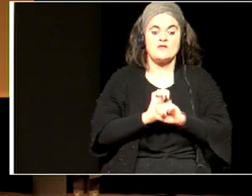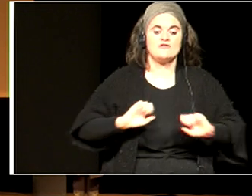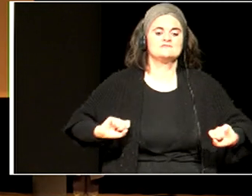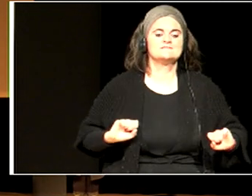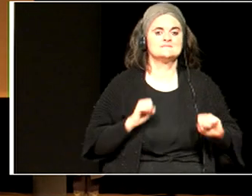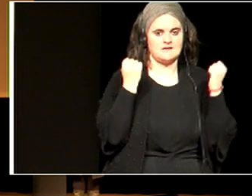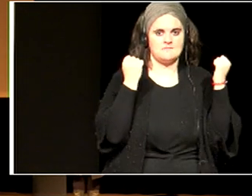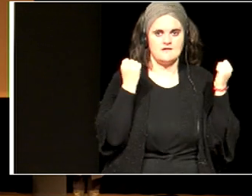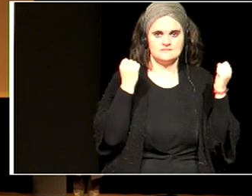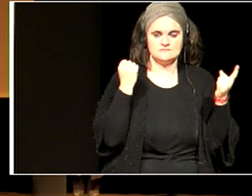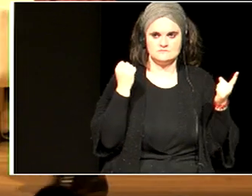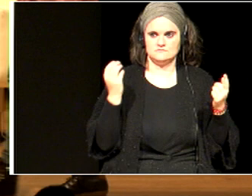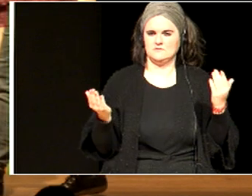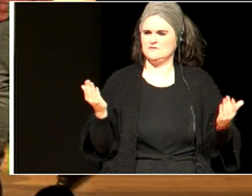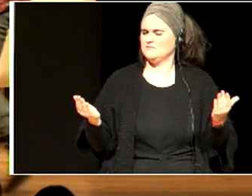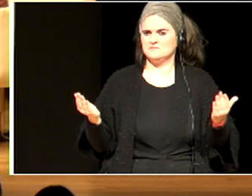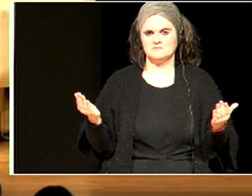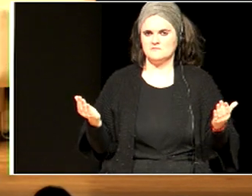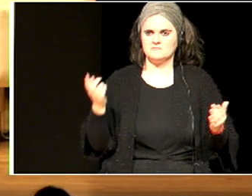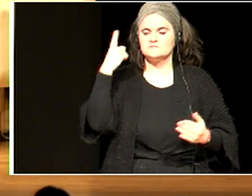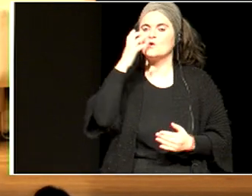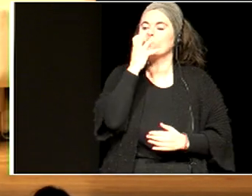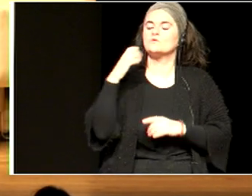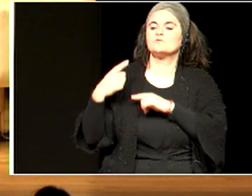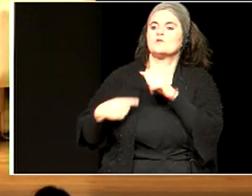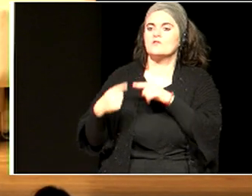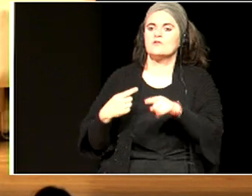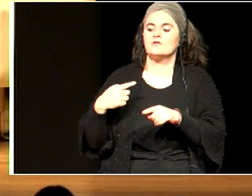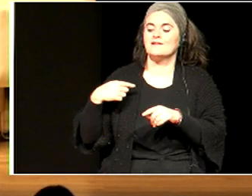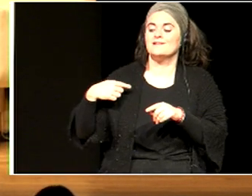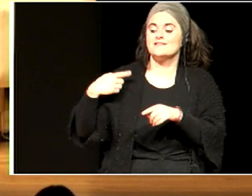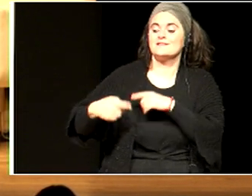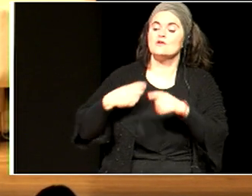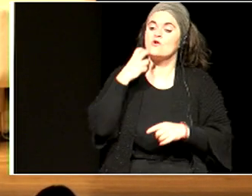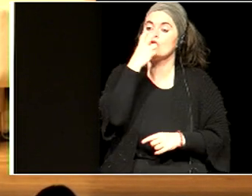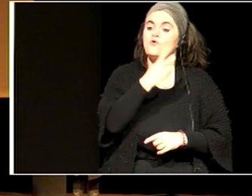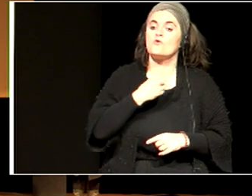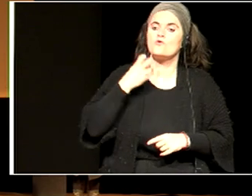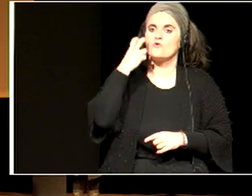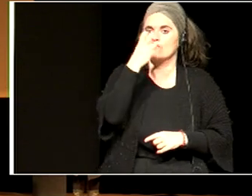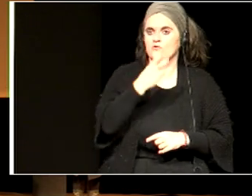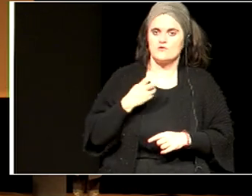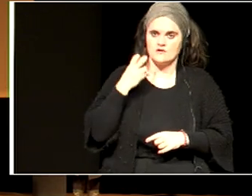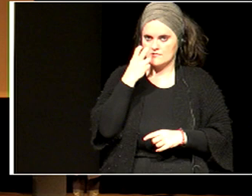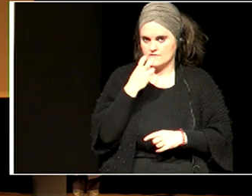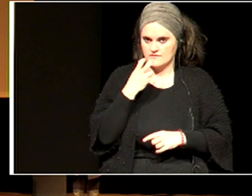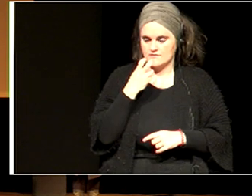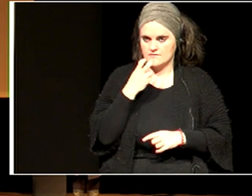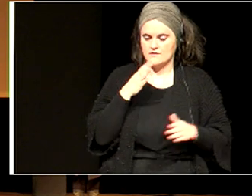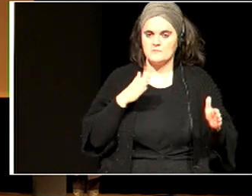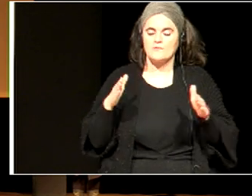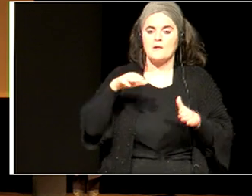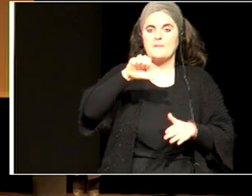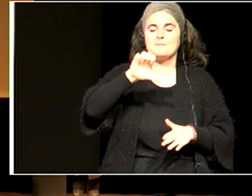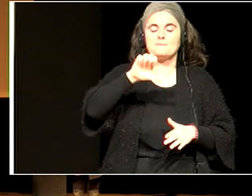sabéis que los cuentos tradicionales vienen de la tradición oral medieval y en la tradición oral medieval la bella durmiente es